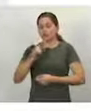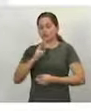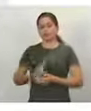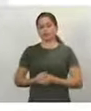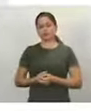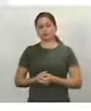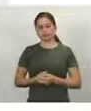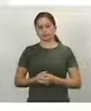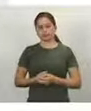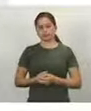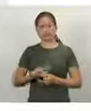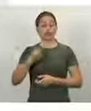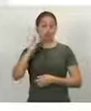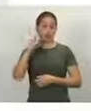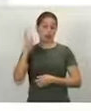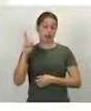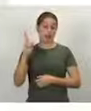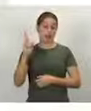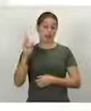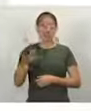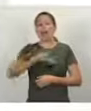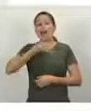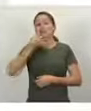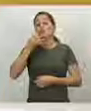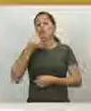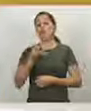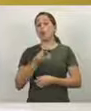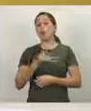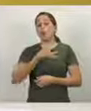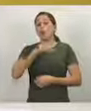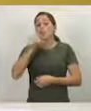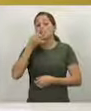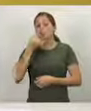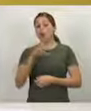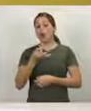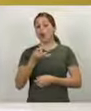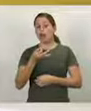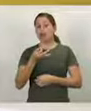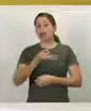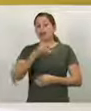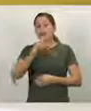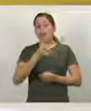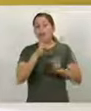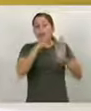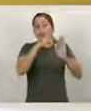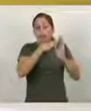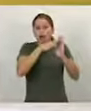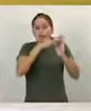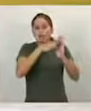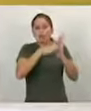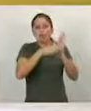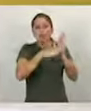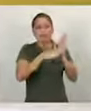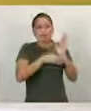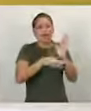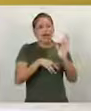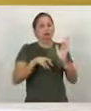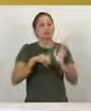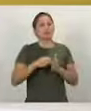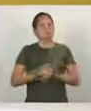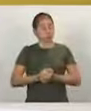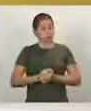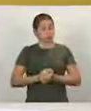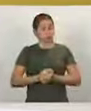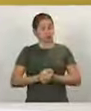respuesta. Recuerden que argumentar es dar razones, pero antes de dar